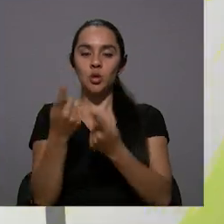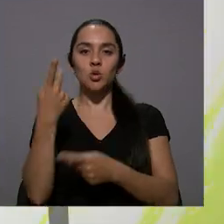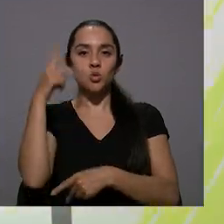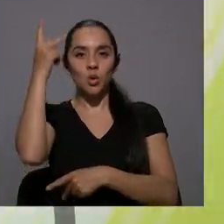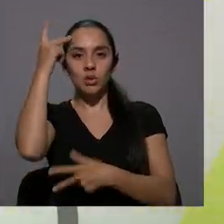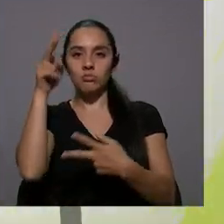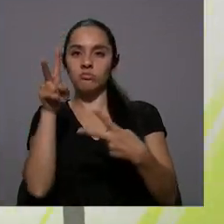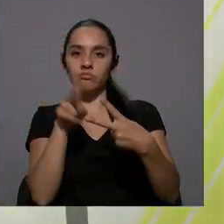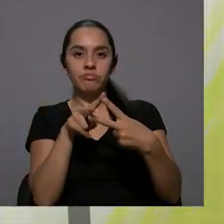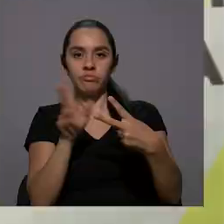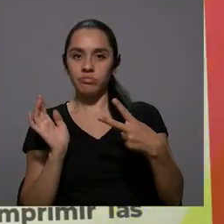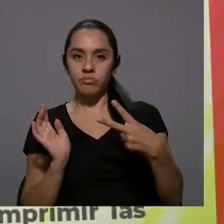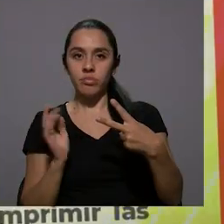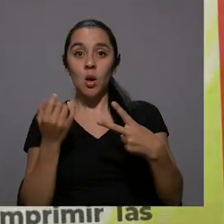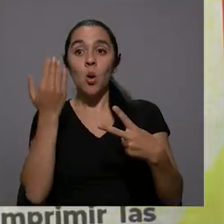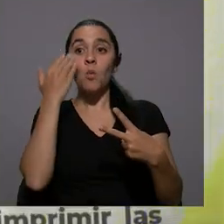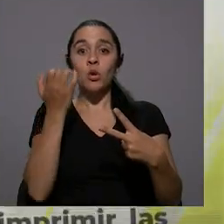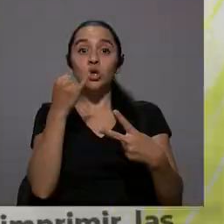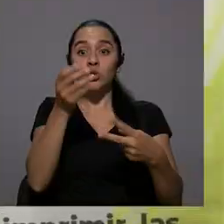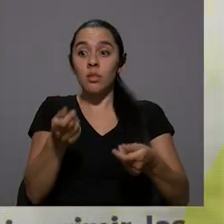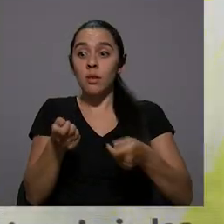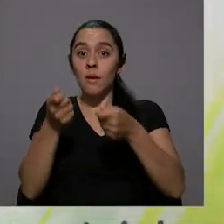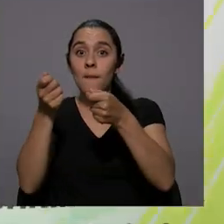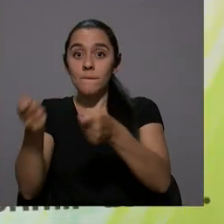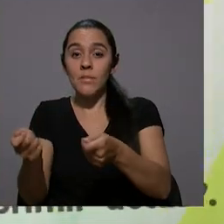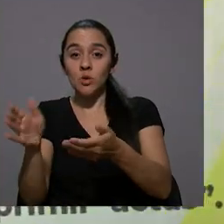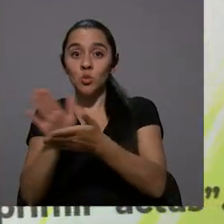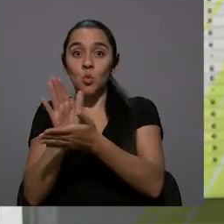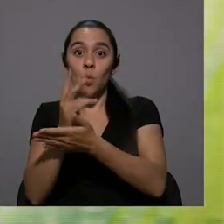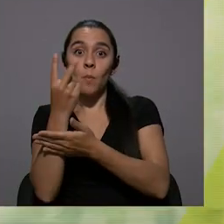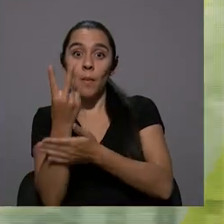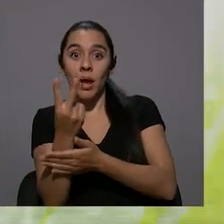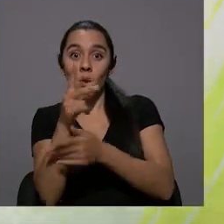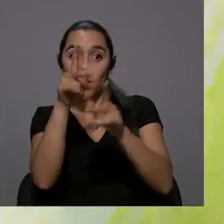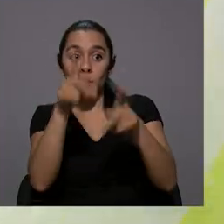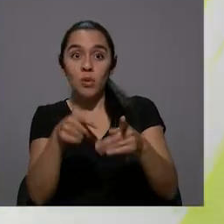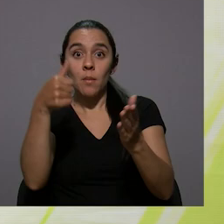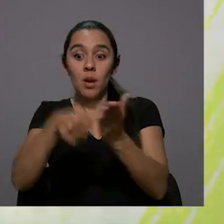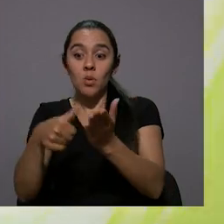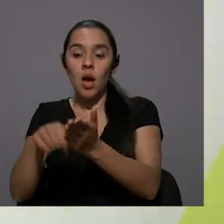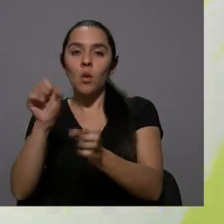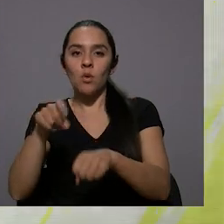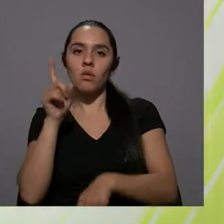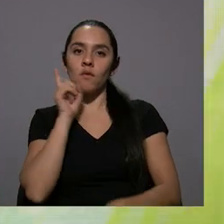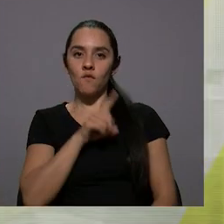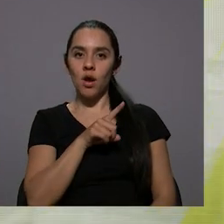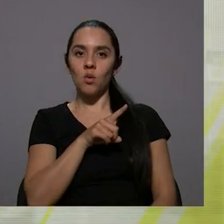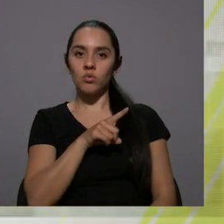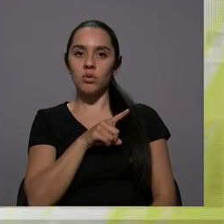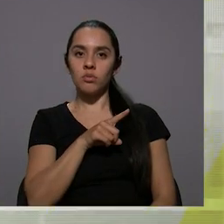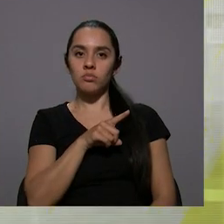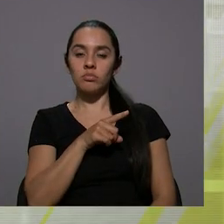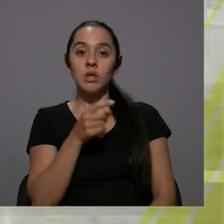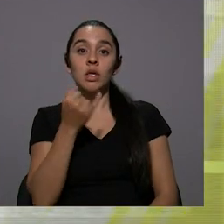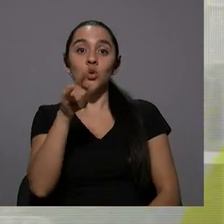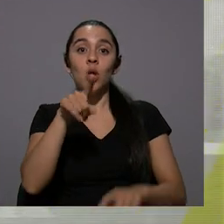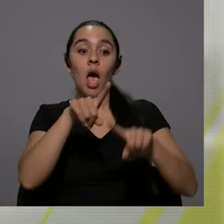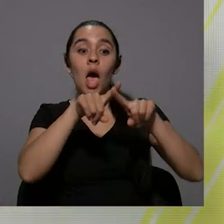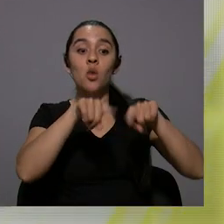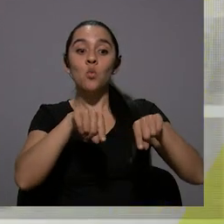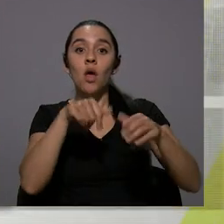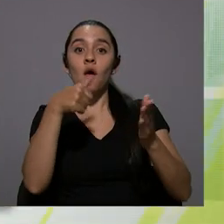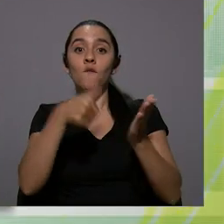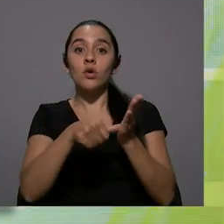políticos Por qué Porque si usted le da más de una papeleta a una misma persona para que vote pues ahí puede hacer un fraude verdad si usted anula